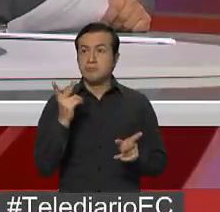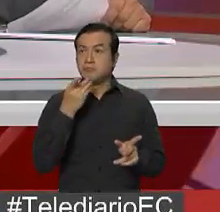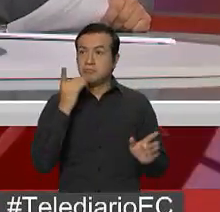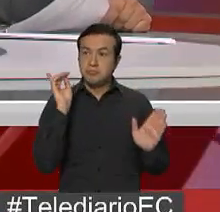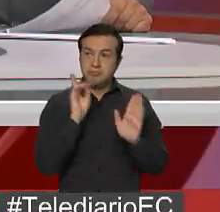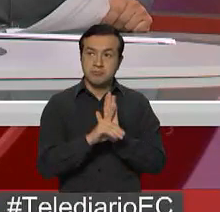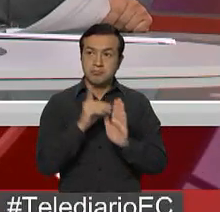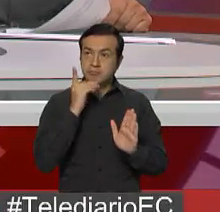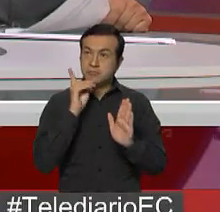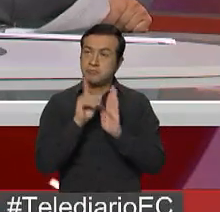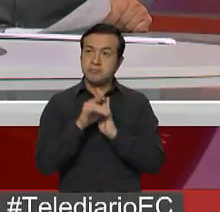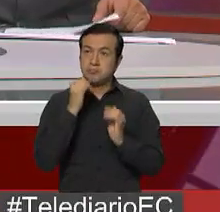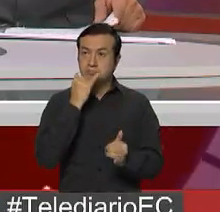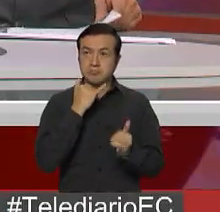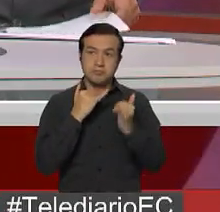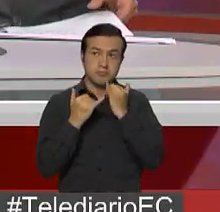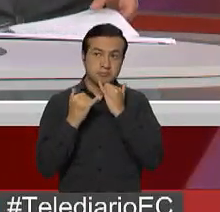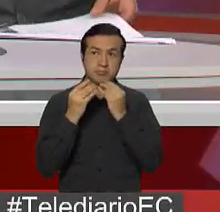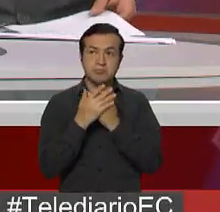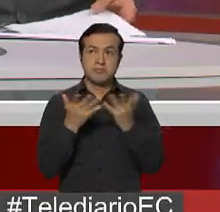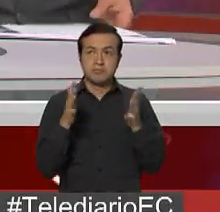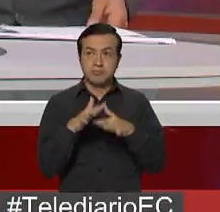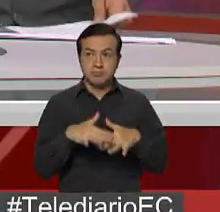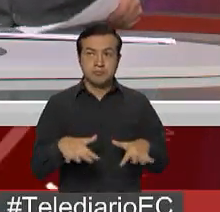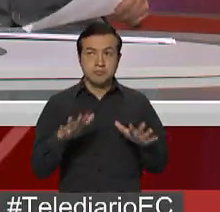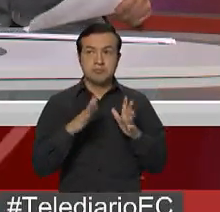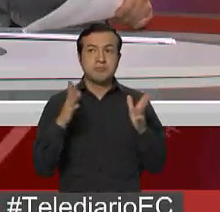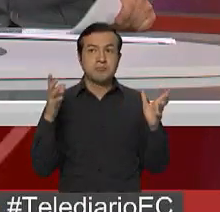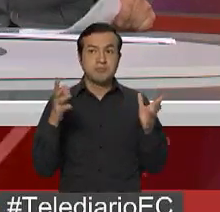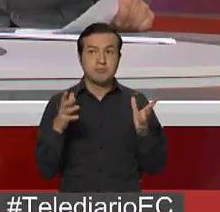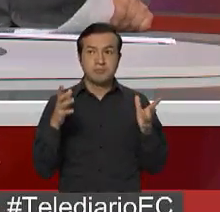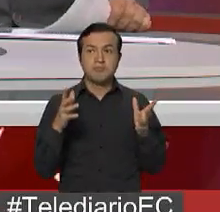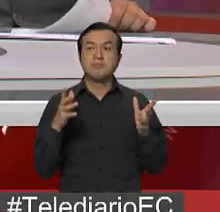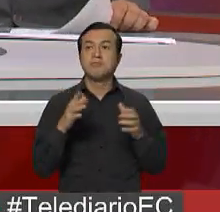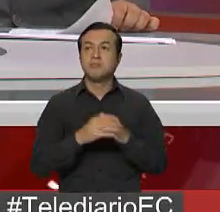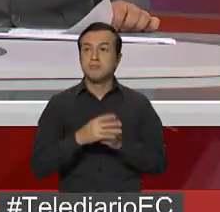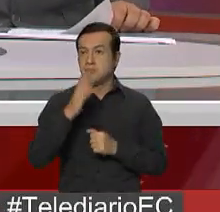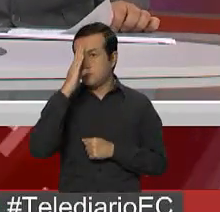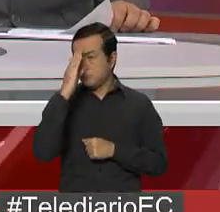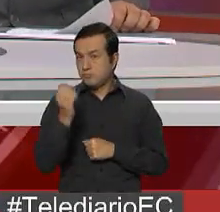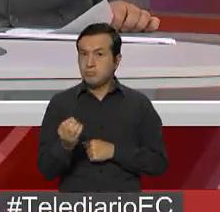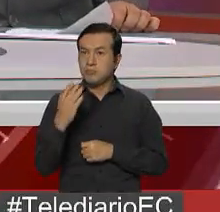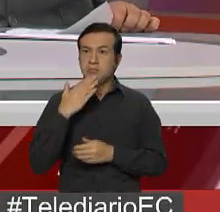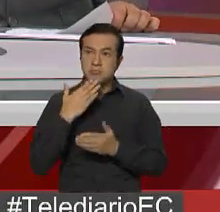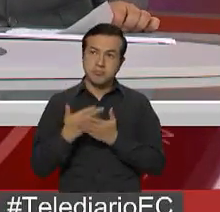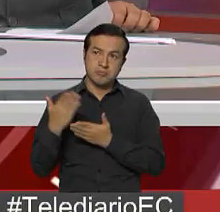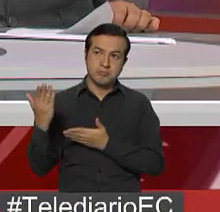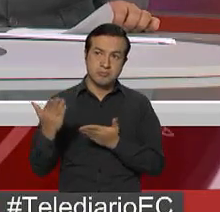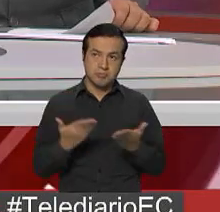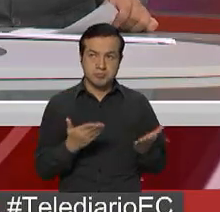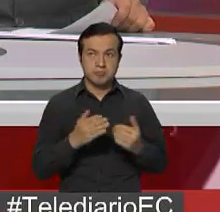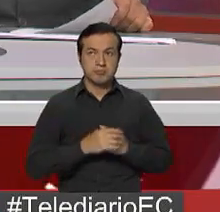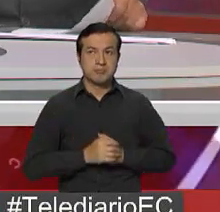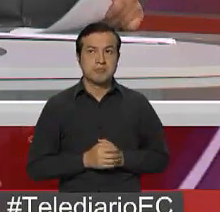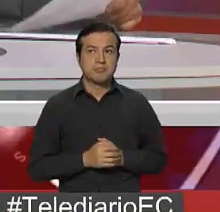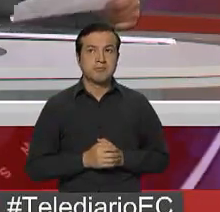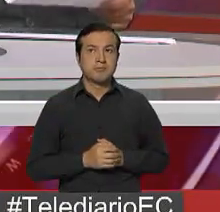de irregularidades cometidas en el sistema de salud doctor de lagasca buenos días gracias por acompañarnos